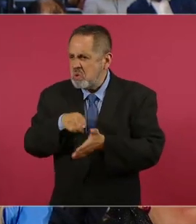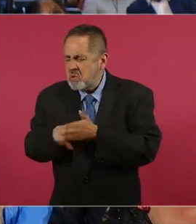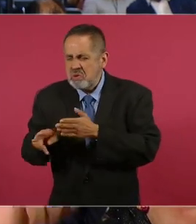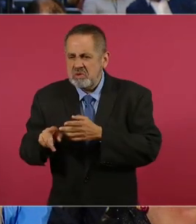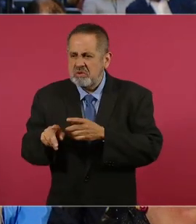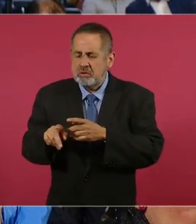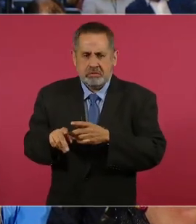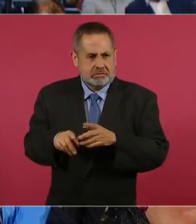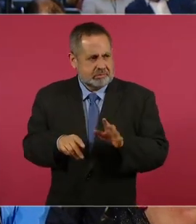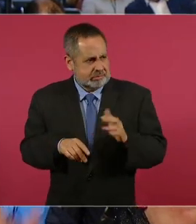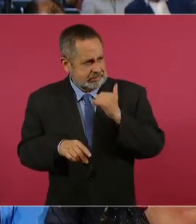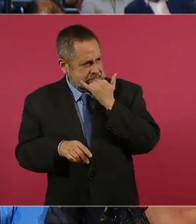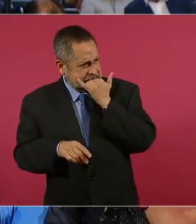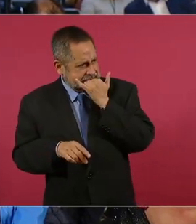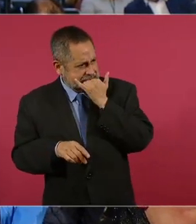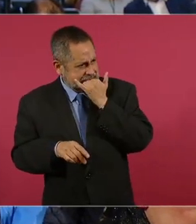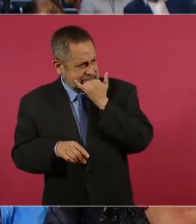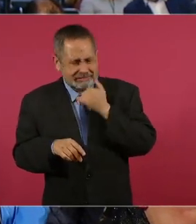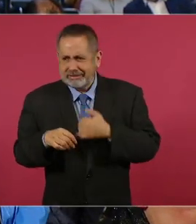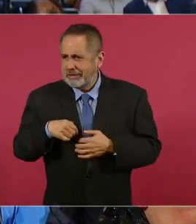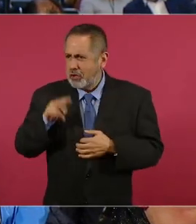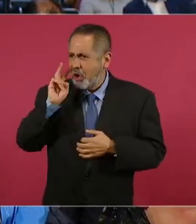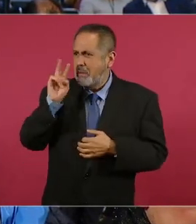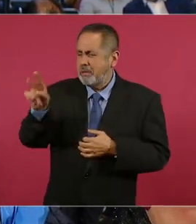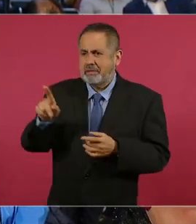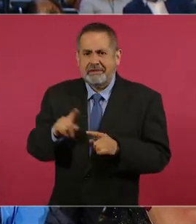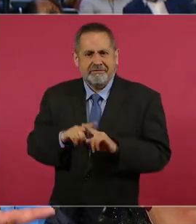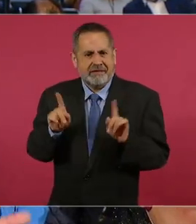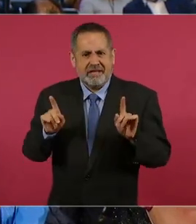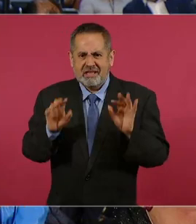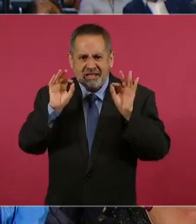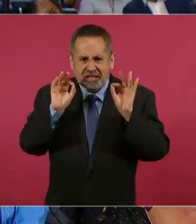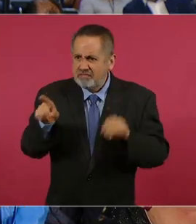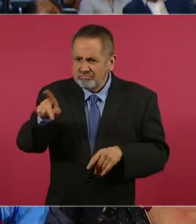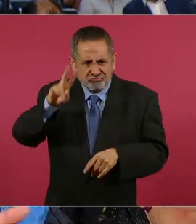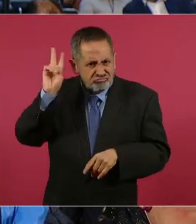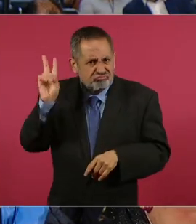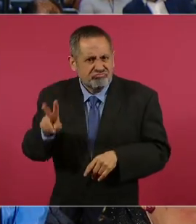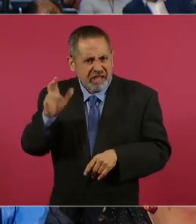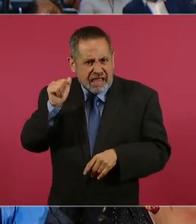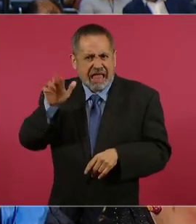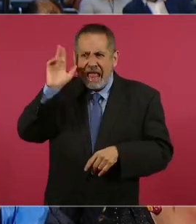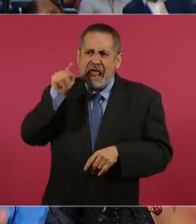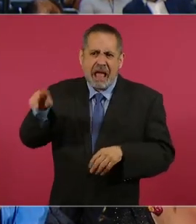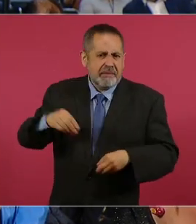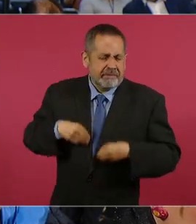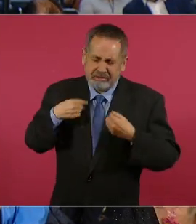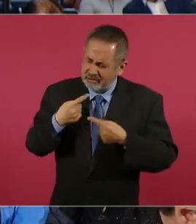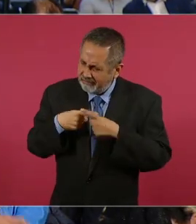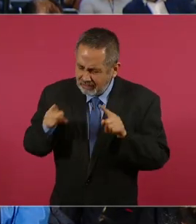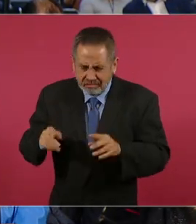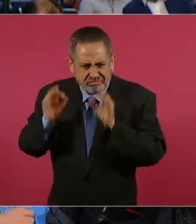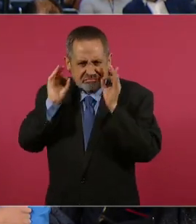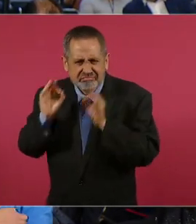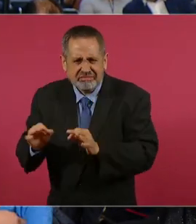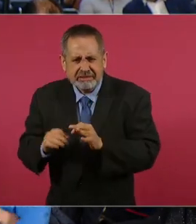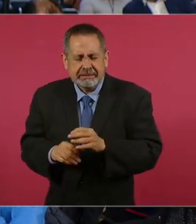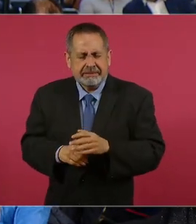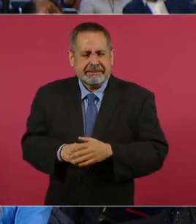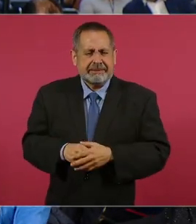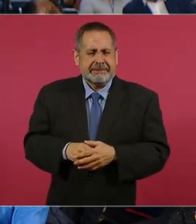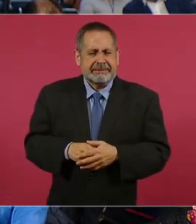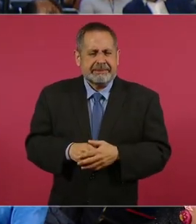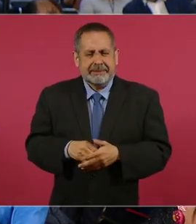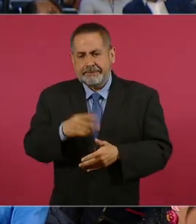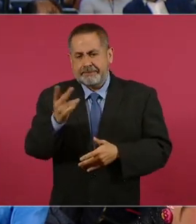a las cualidades y a como era él cuando vivía, presidente. Entonces, nada más preguntarle